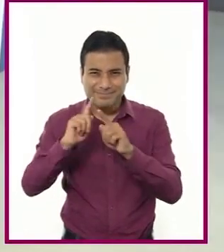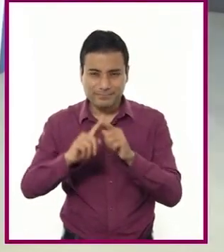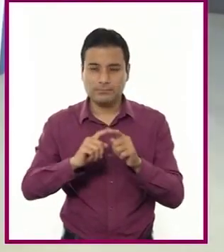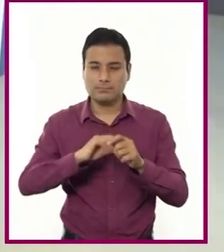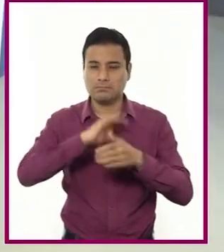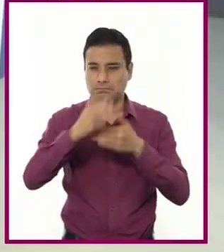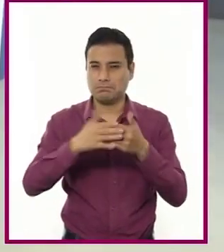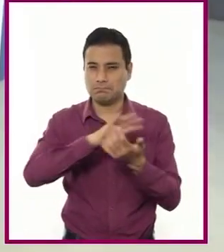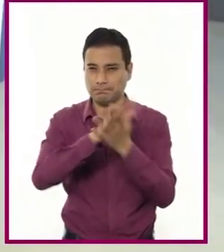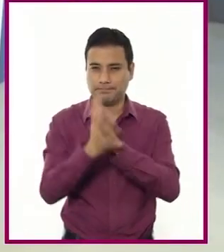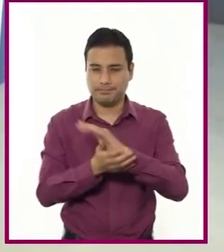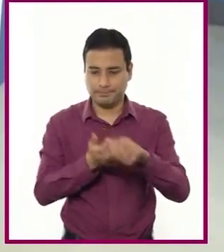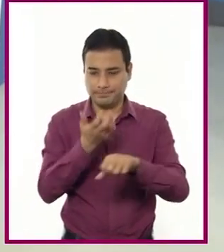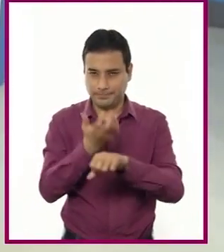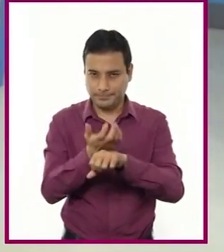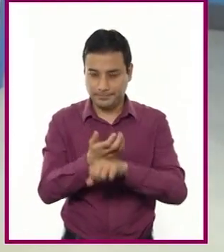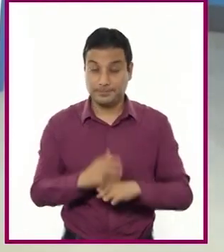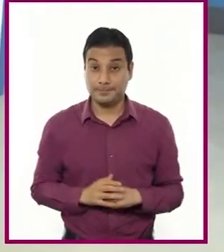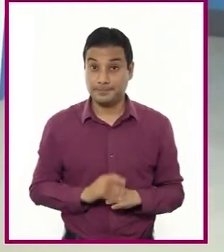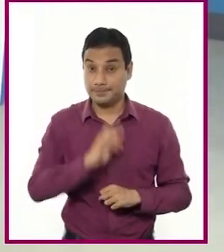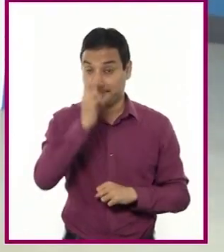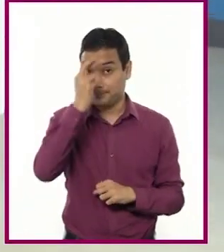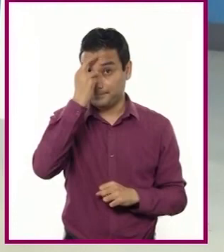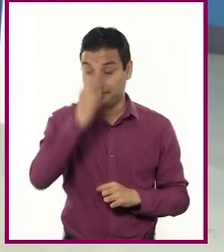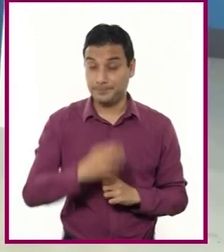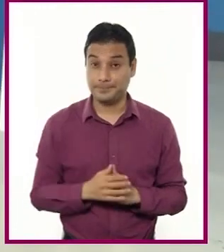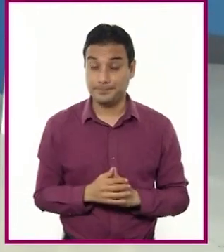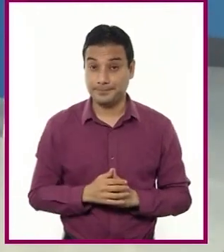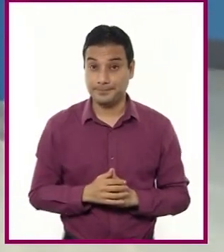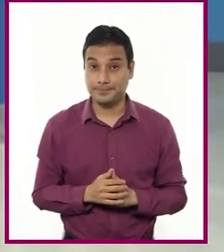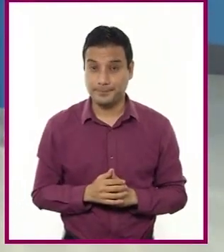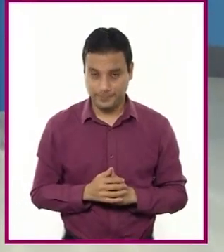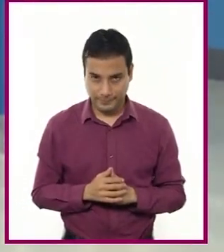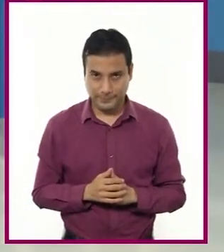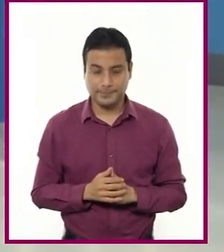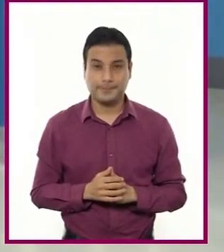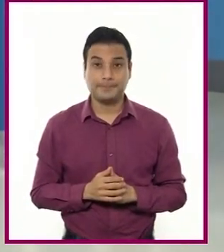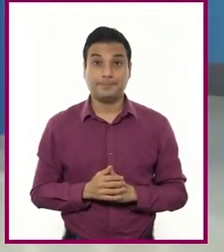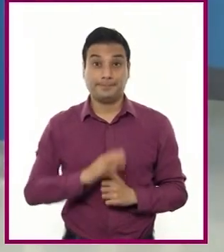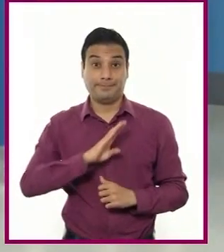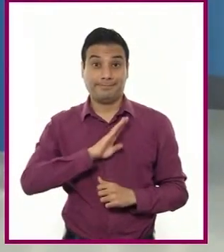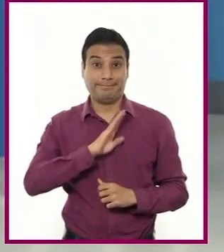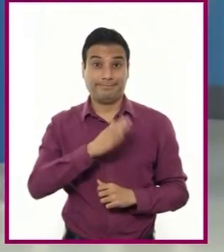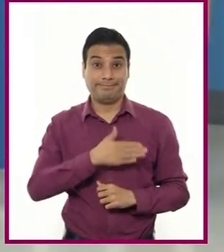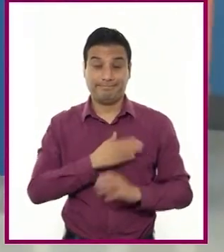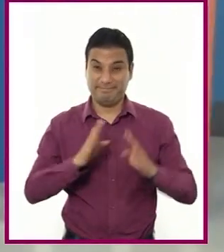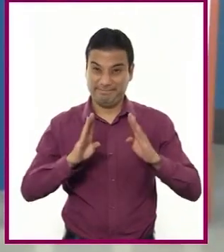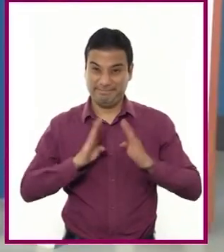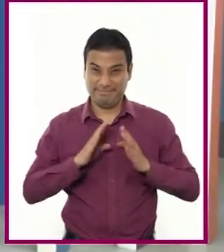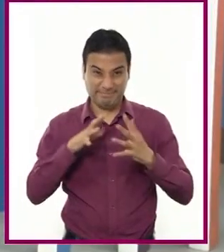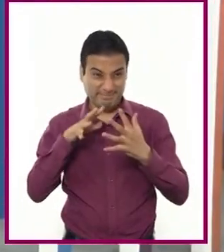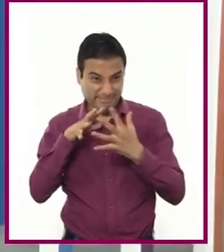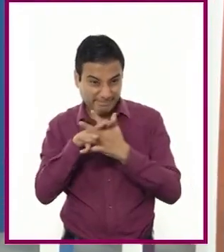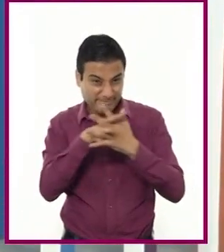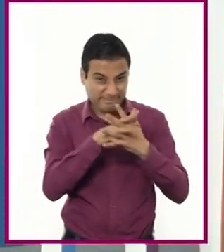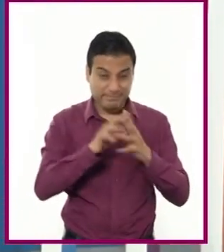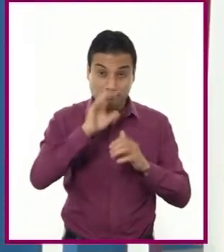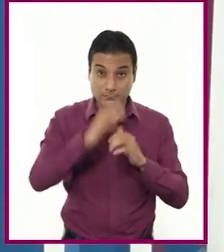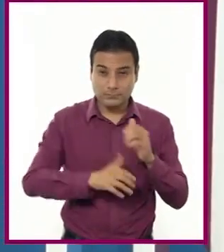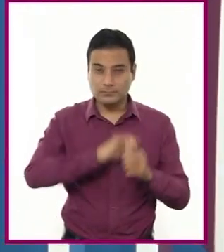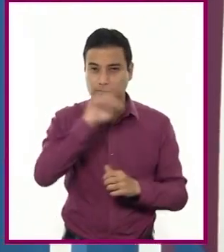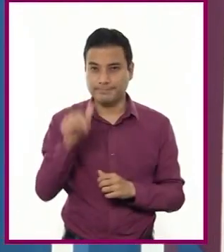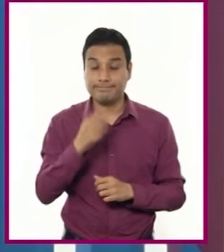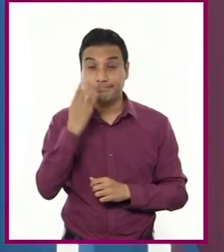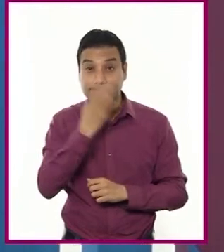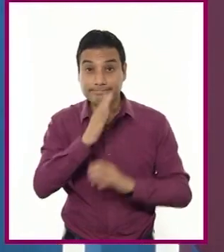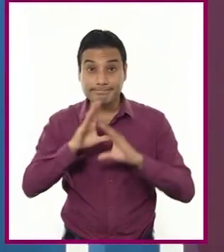Antes de finalizar, debemos recordar que, al término de la conquista militar, inicia el proceso de conquista espiritual,